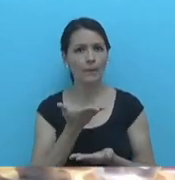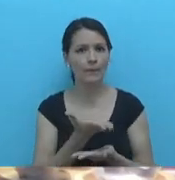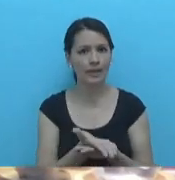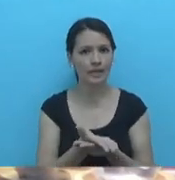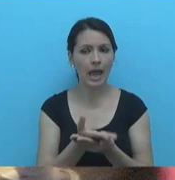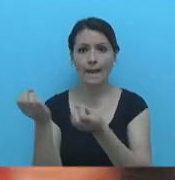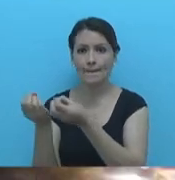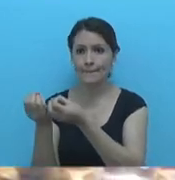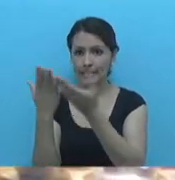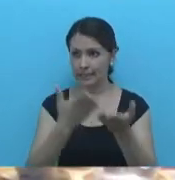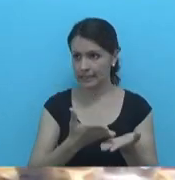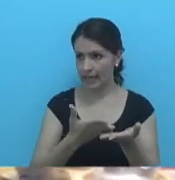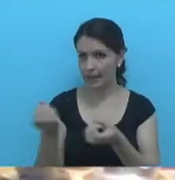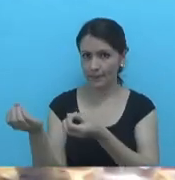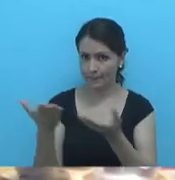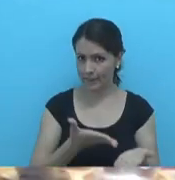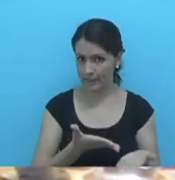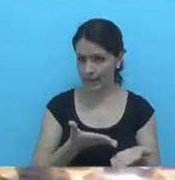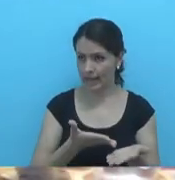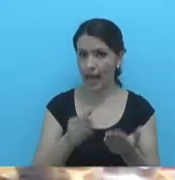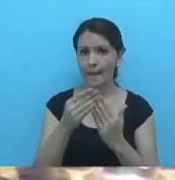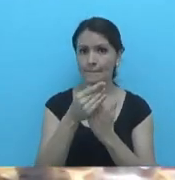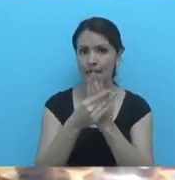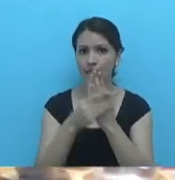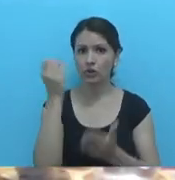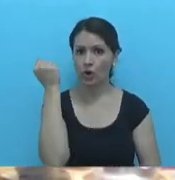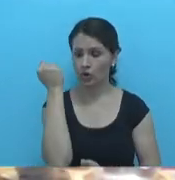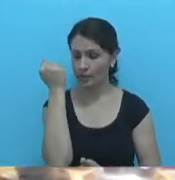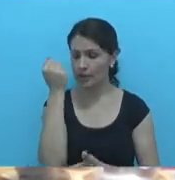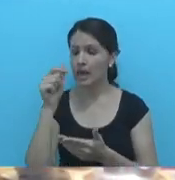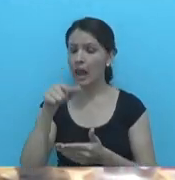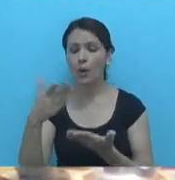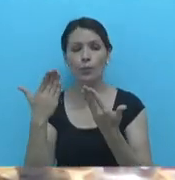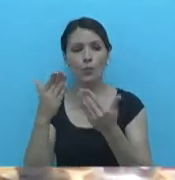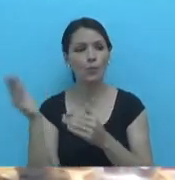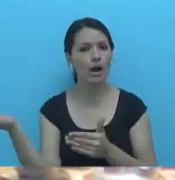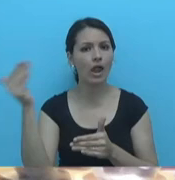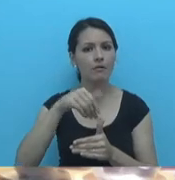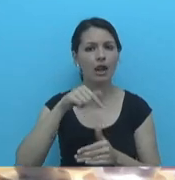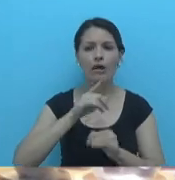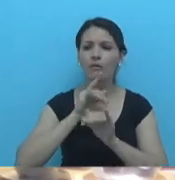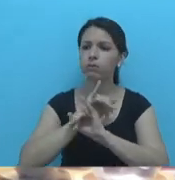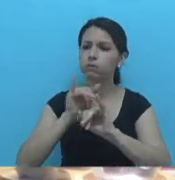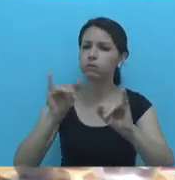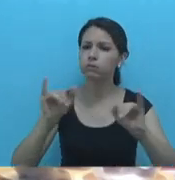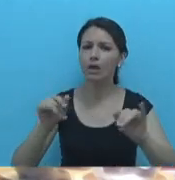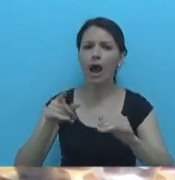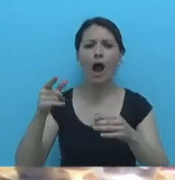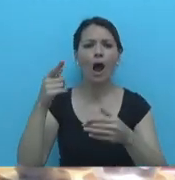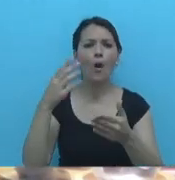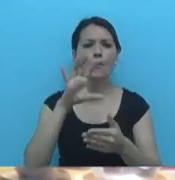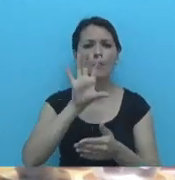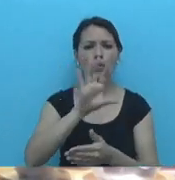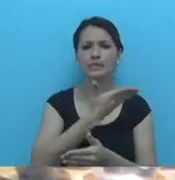de Economía de la provincia, al licenciado Gonzalo Saglione, para que nos pueda venir a informar en qué consiste el pacto que acaba de firmar la provincia de Santa